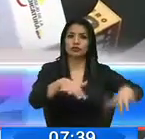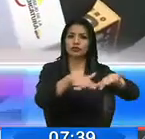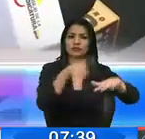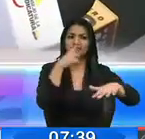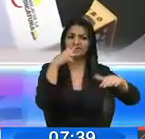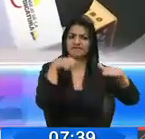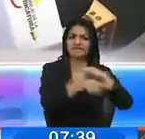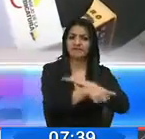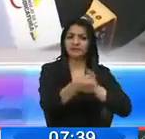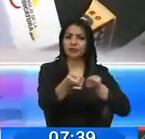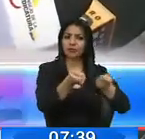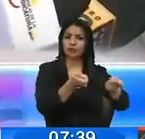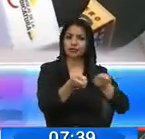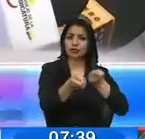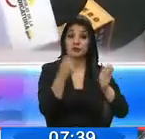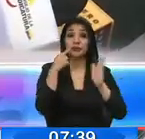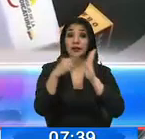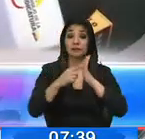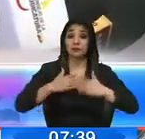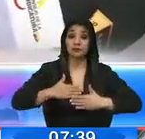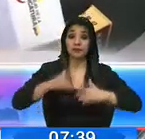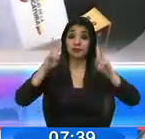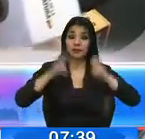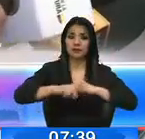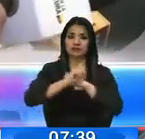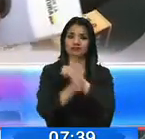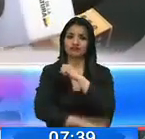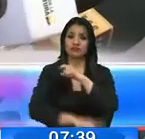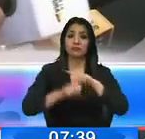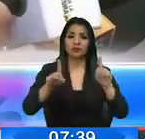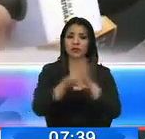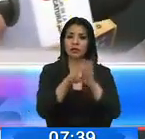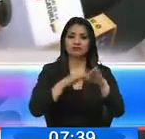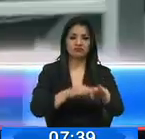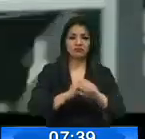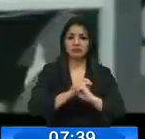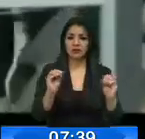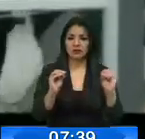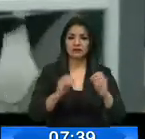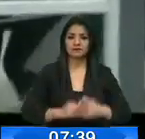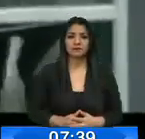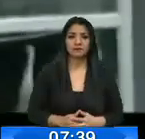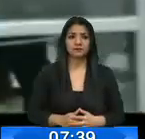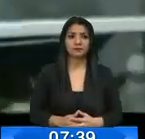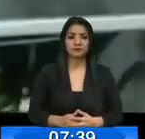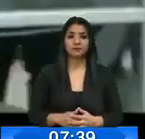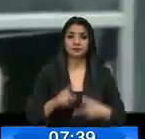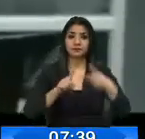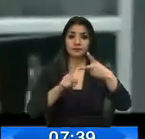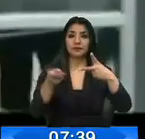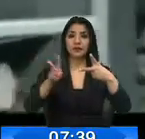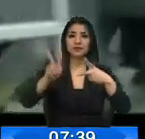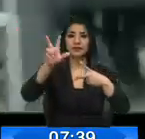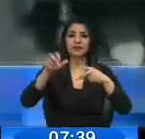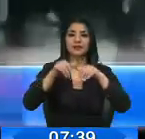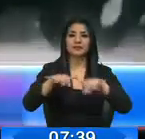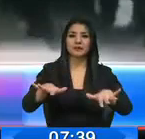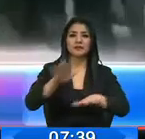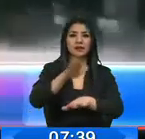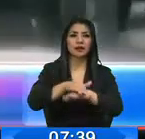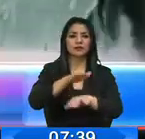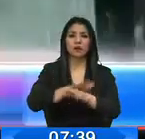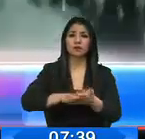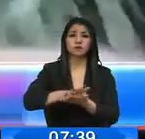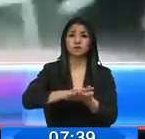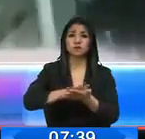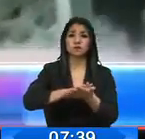para encontrar, en mi caso, sentenciarme ilegalmente e inconstitucional. Víctor Hugo Erazo, quien fue vinculado al 30S por los hechos